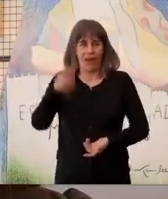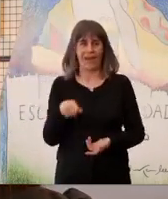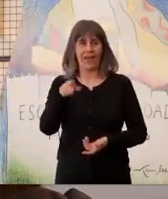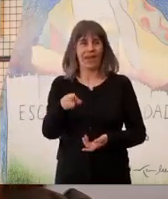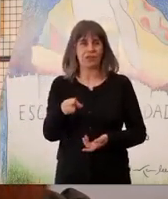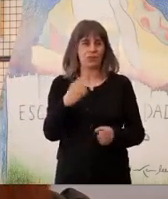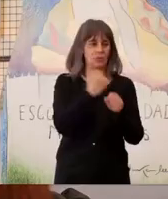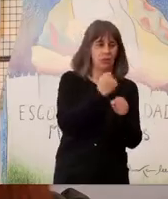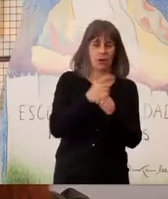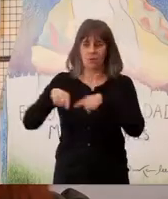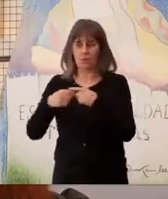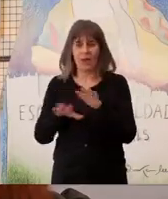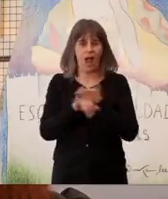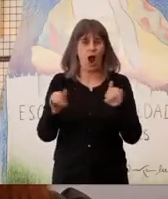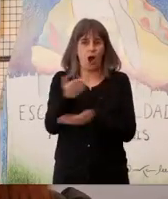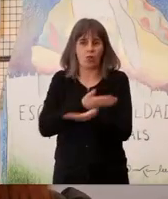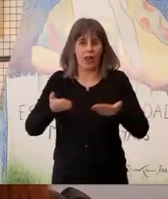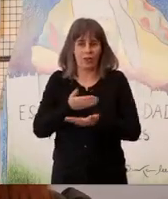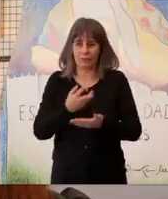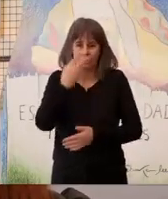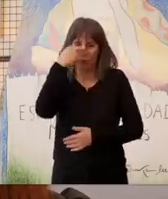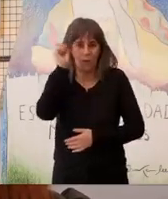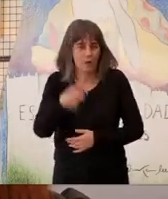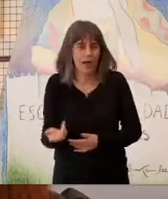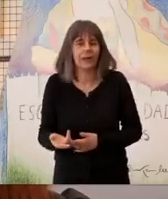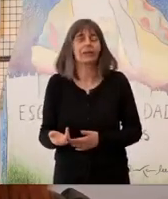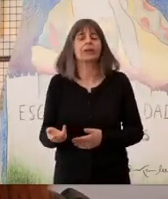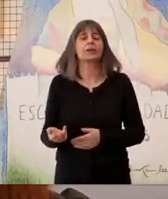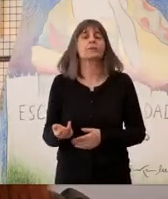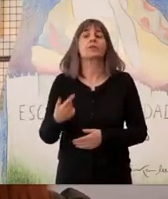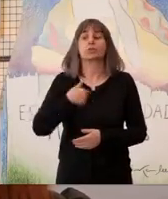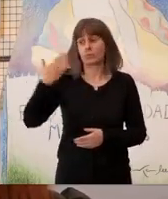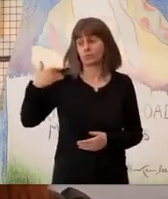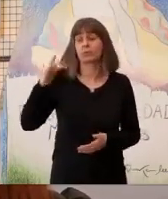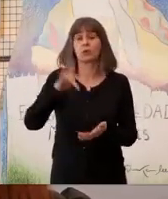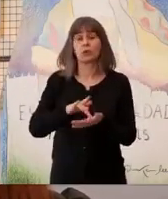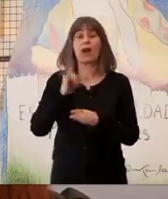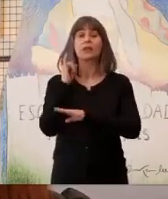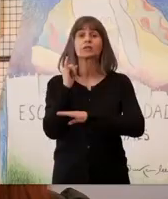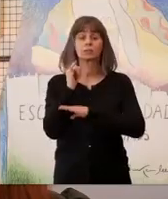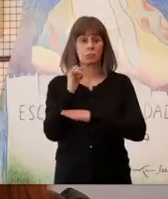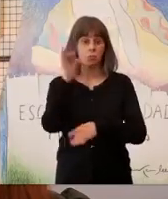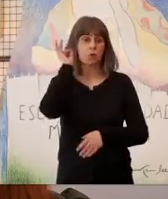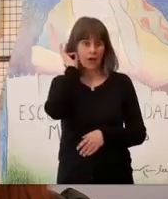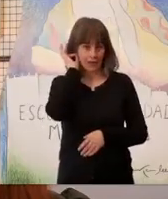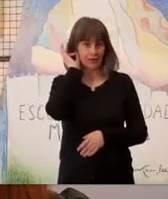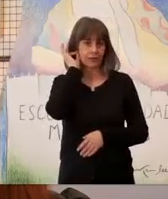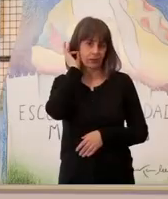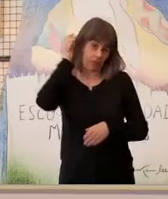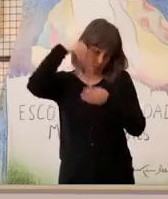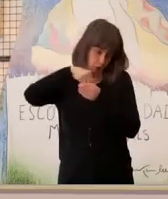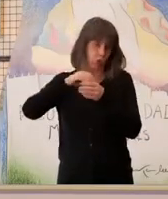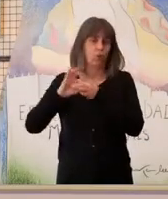cierto la conciliación porque en ese momento yo estaba en el instituto de la mujer y por lo tanto en la Unión Europea